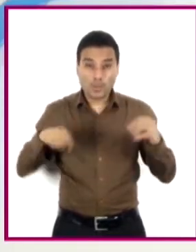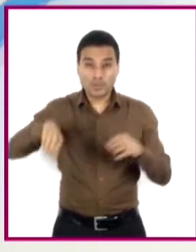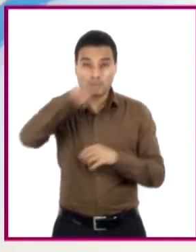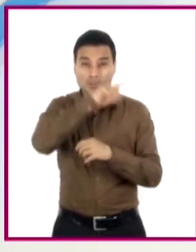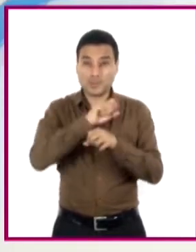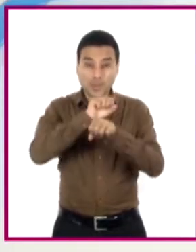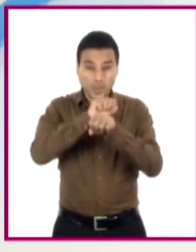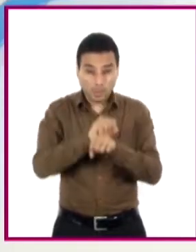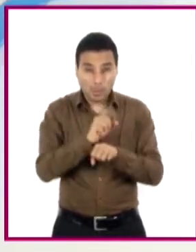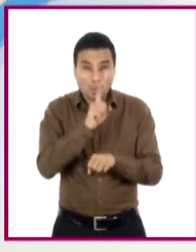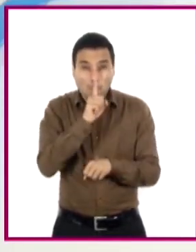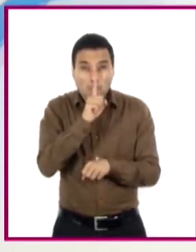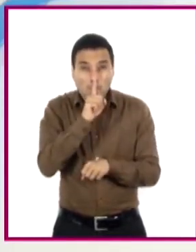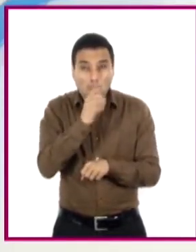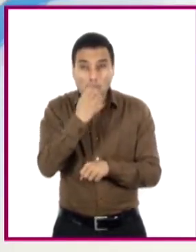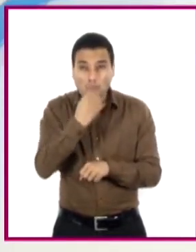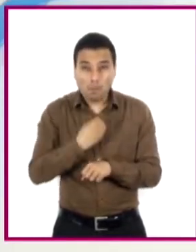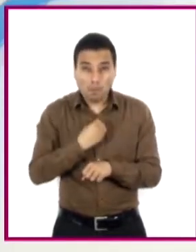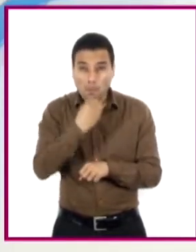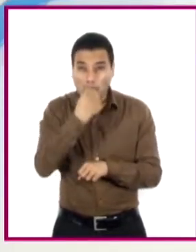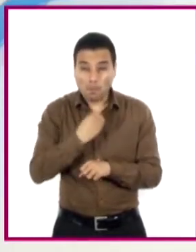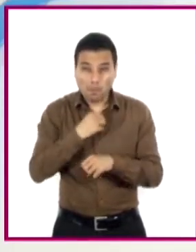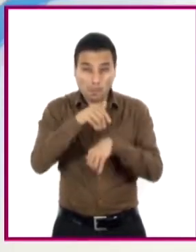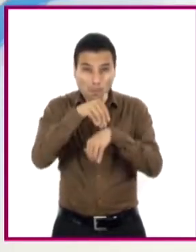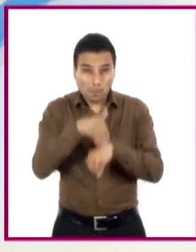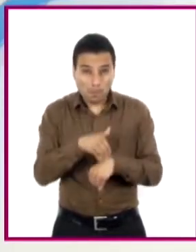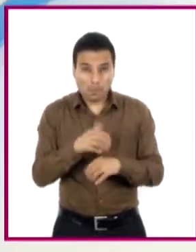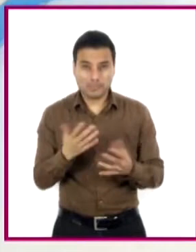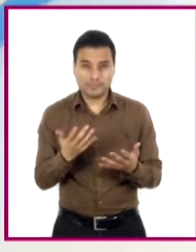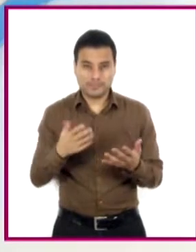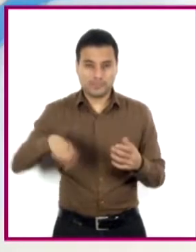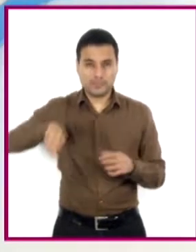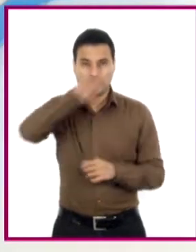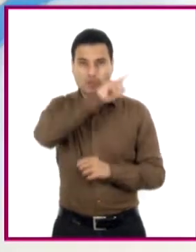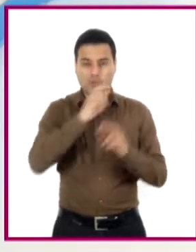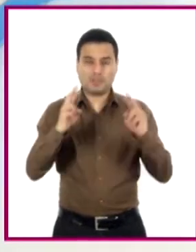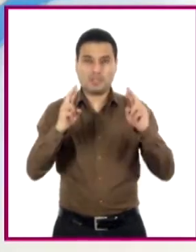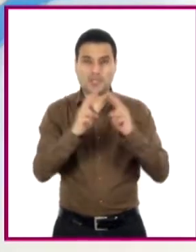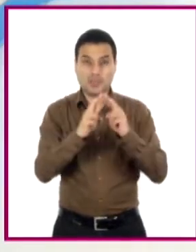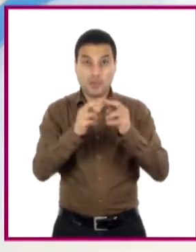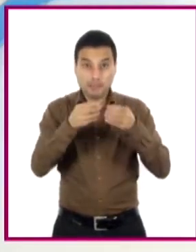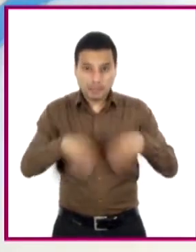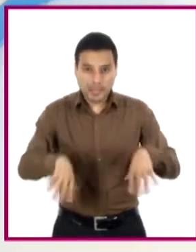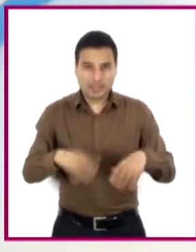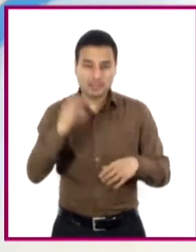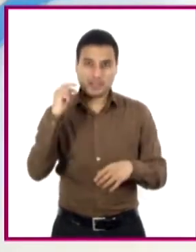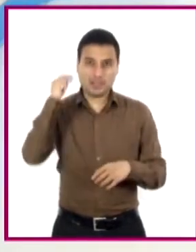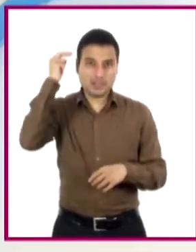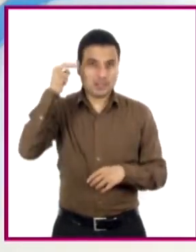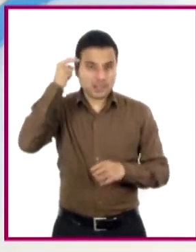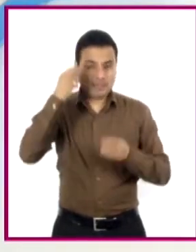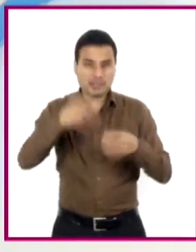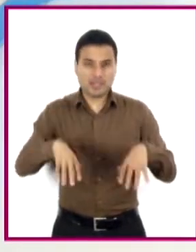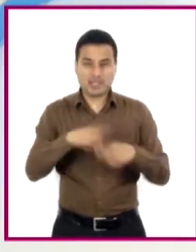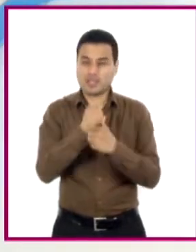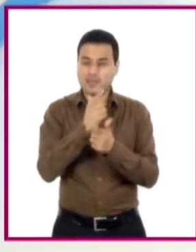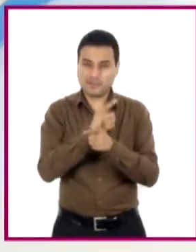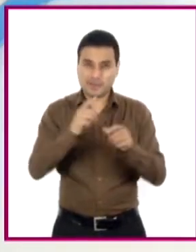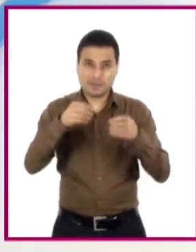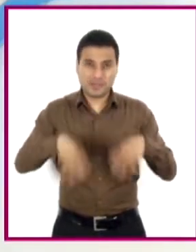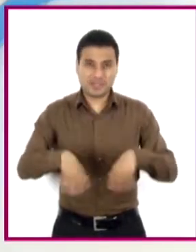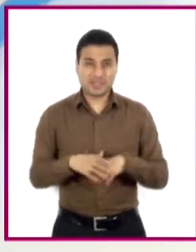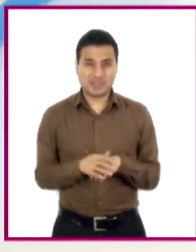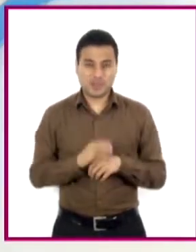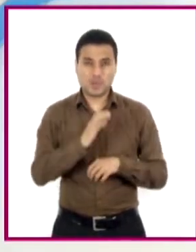nuestros mortales enemigos, perdiendo para siempre nuestra religión, nuestro rey, nuestra libertad,